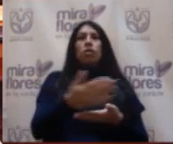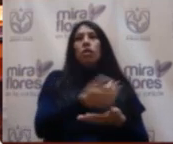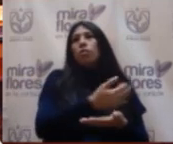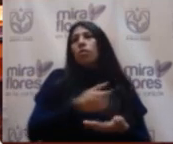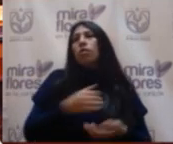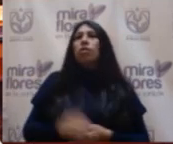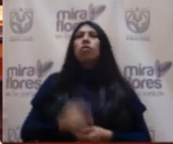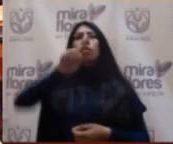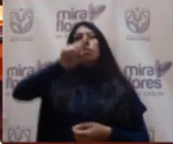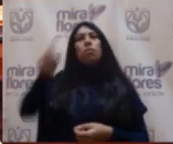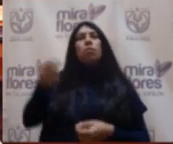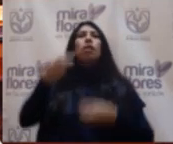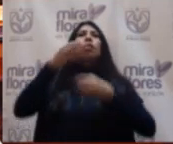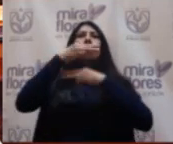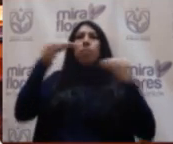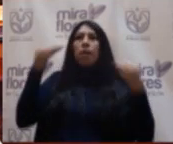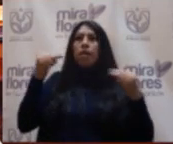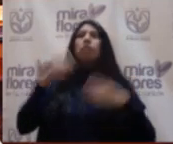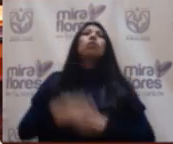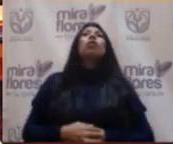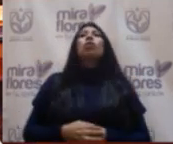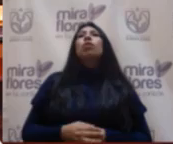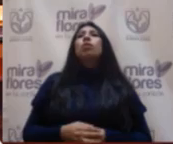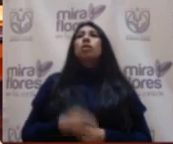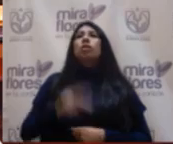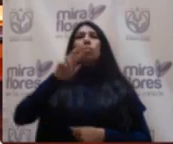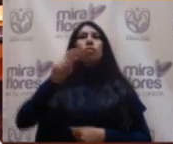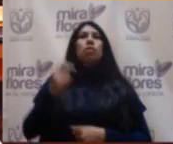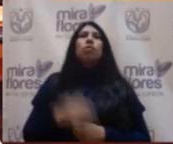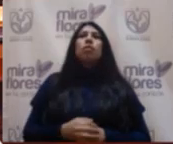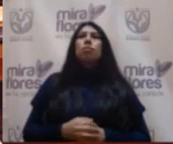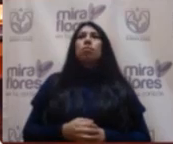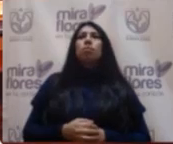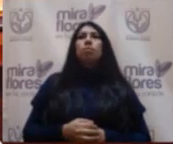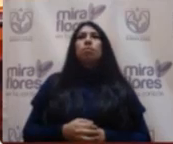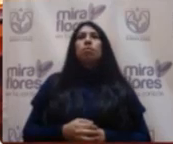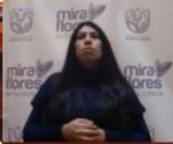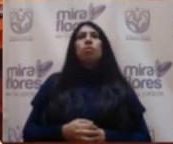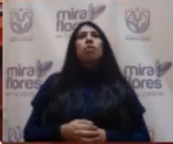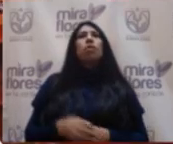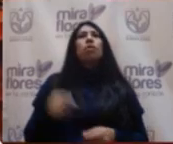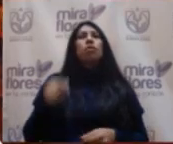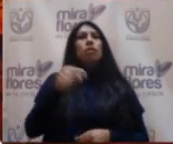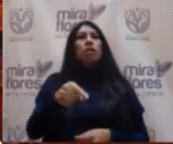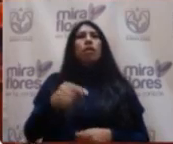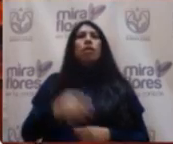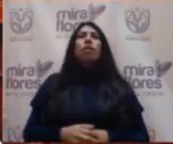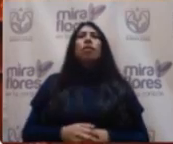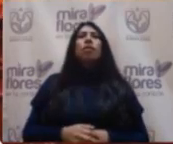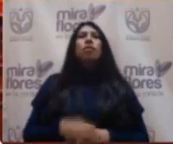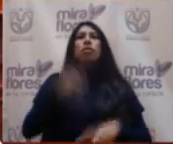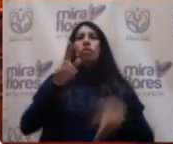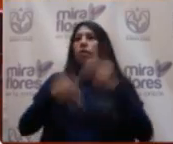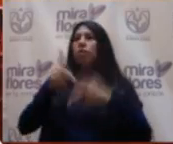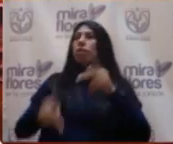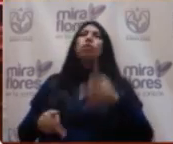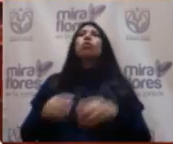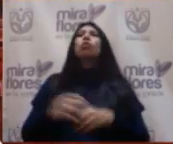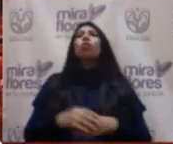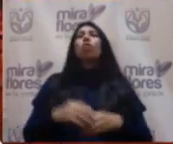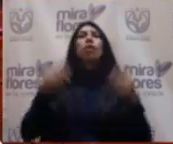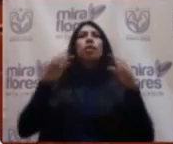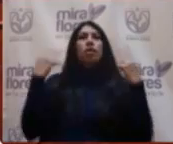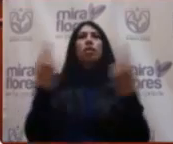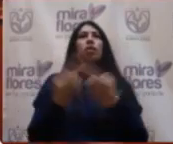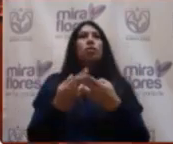1 de marzo al 31 de mayo del año en curso. Muy bien. Está a disposición entonces de los miembros del consejo. Cualquier información